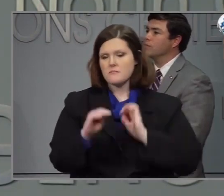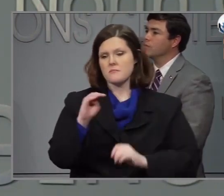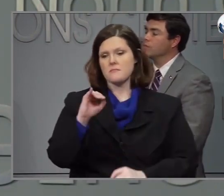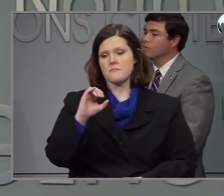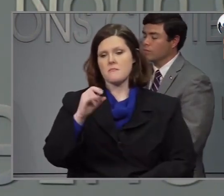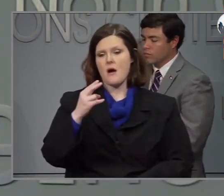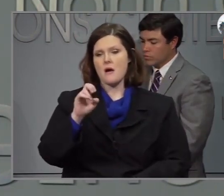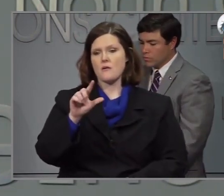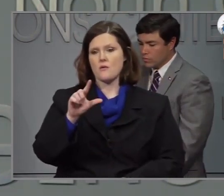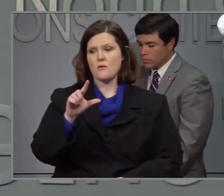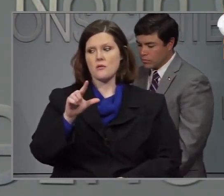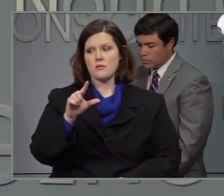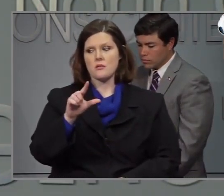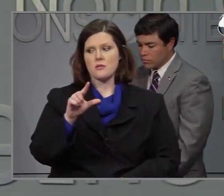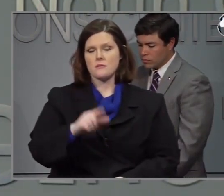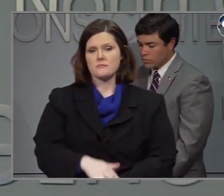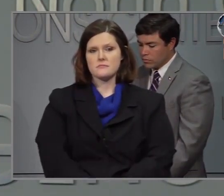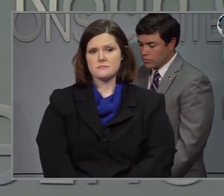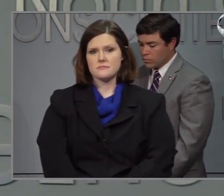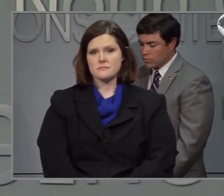mike en highland